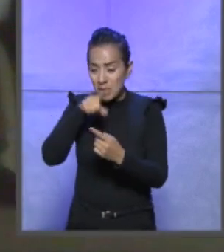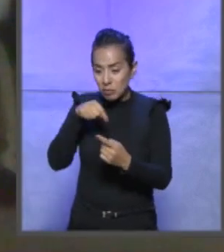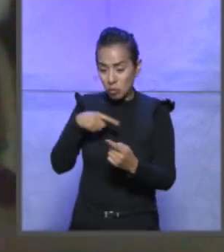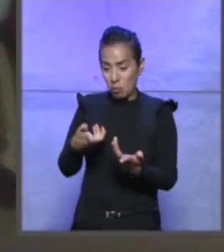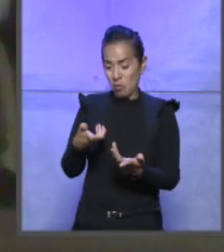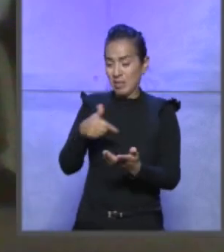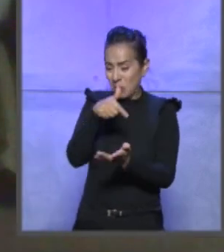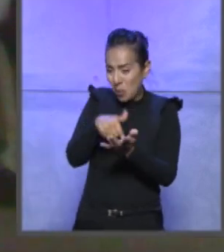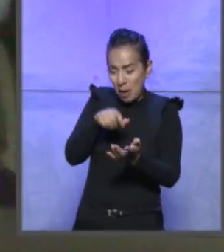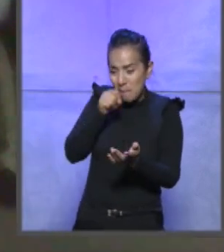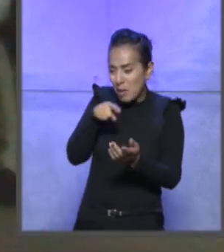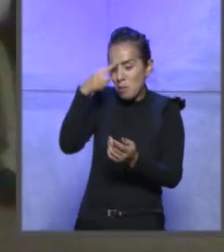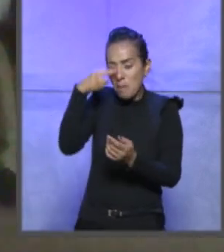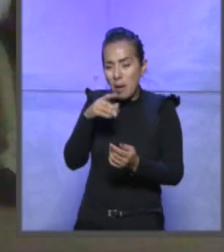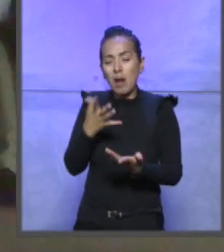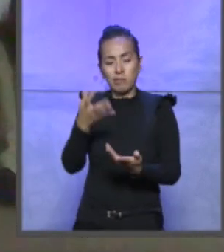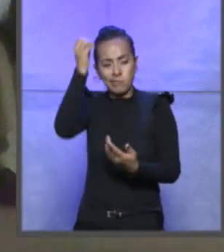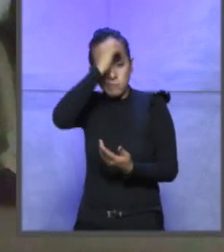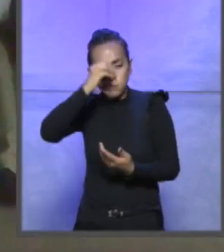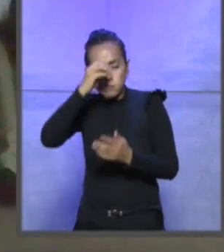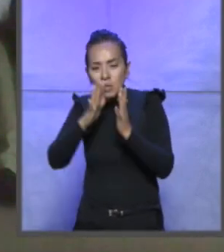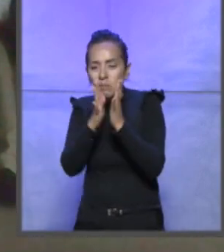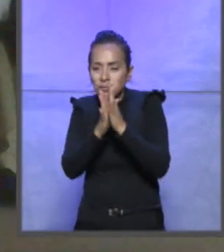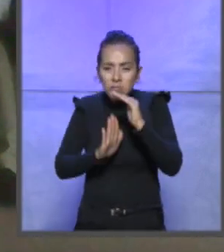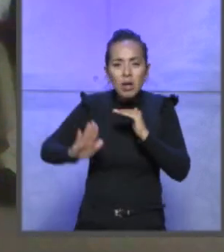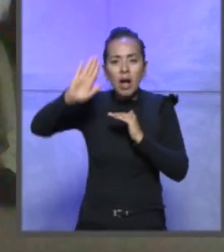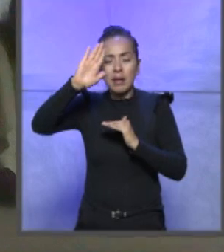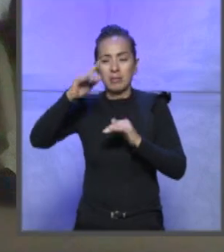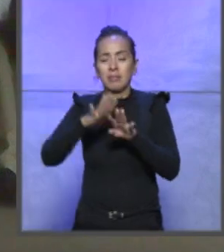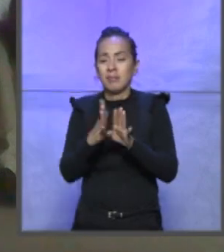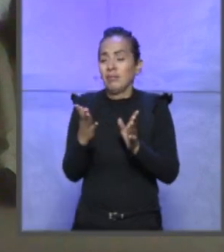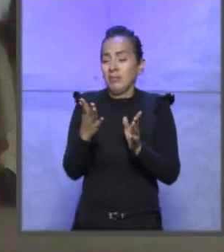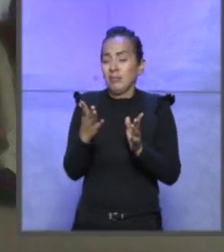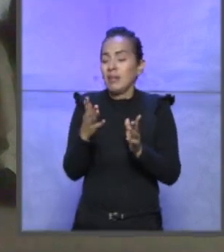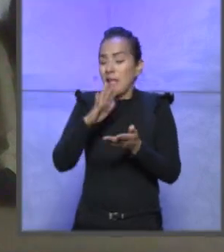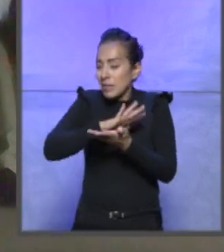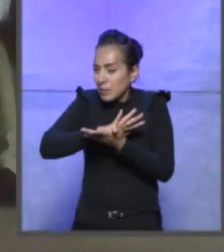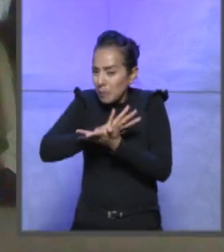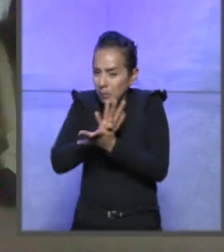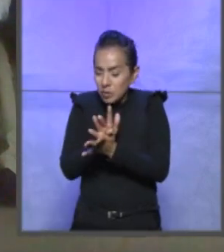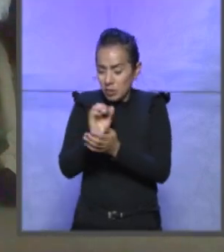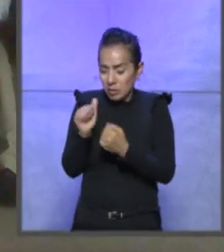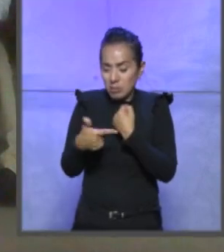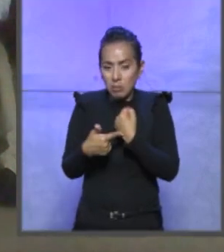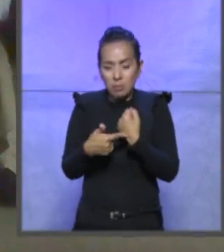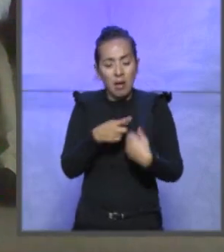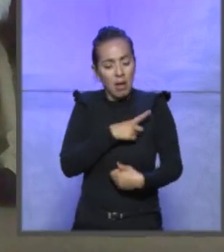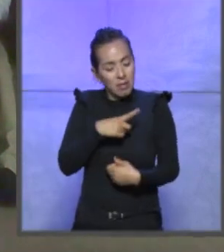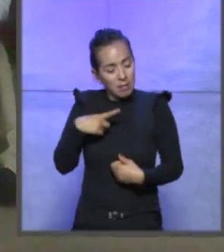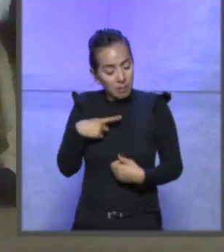estamos aquí o tenemos estos espacios para poder alzar la voz, decir y hablar por los demás. La discriminación no es algo que